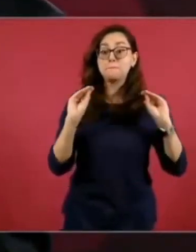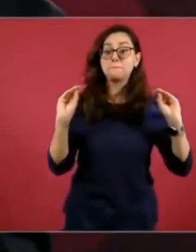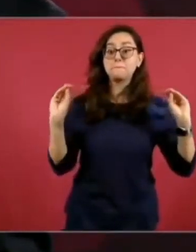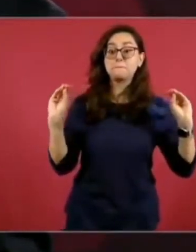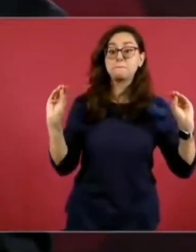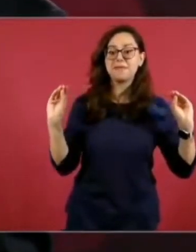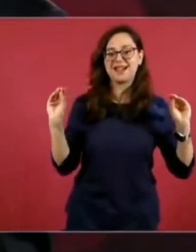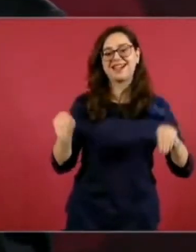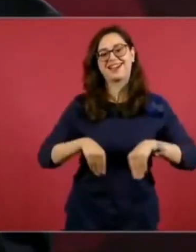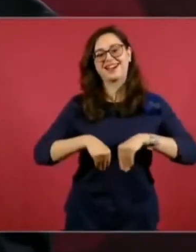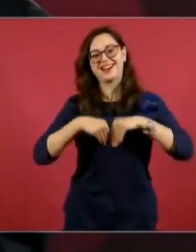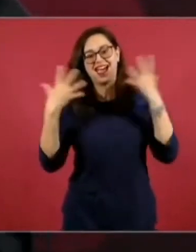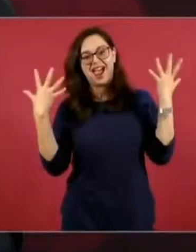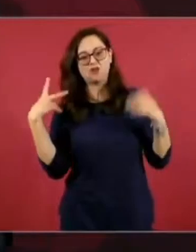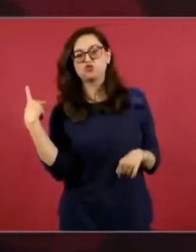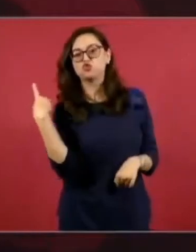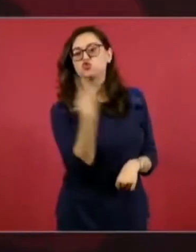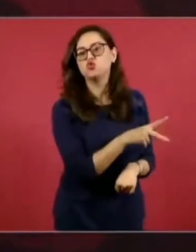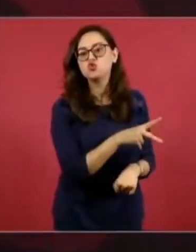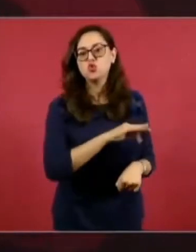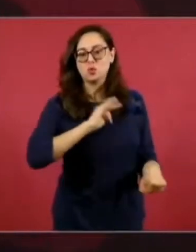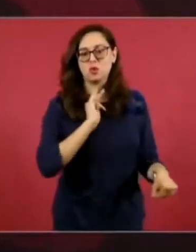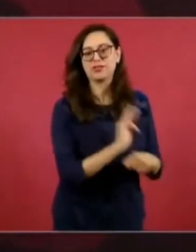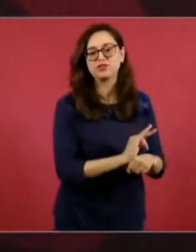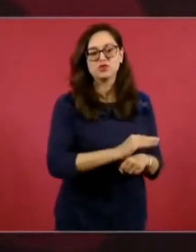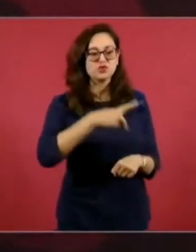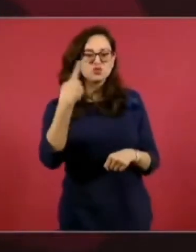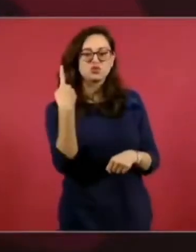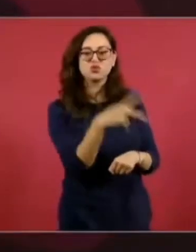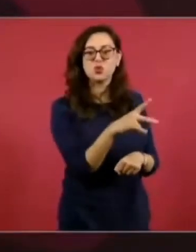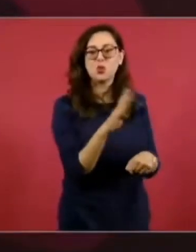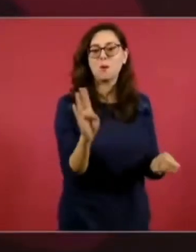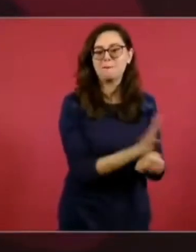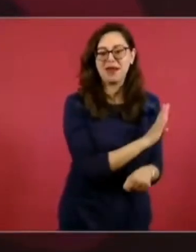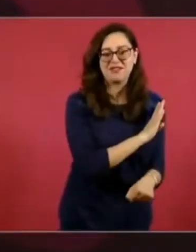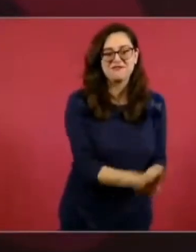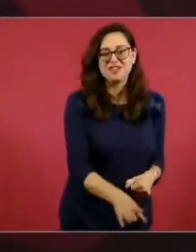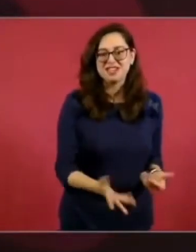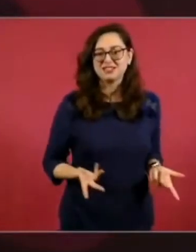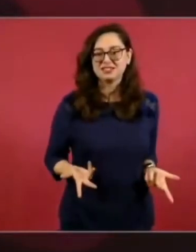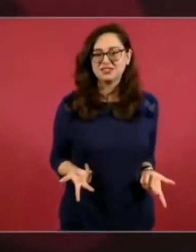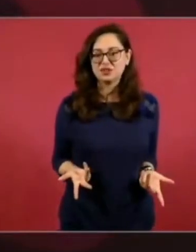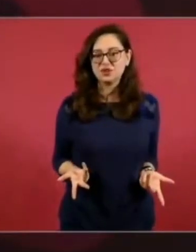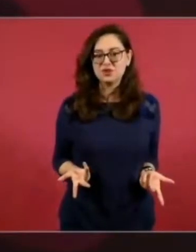Todas las reformas. Y además,